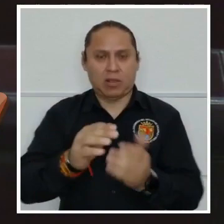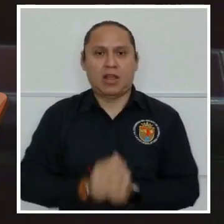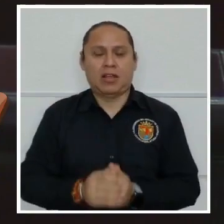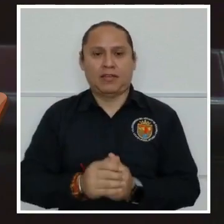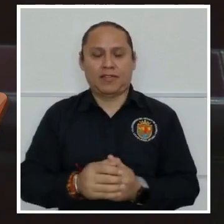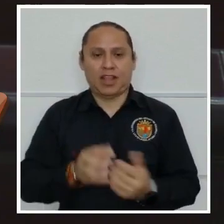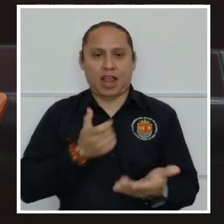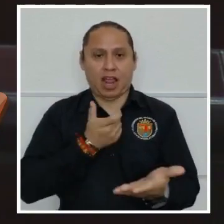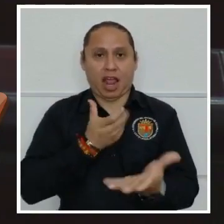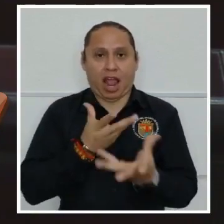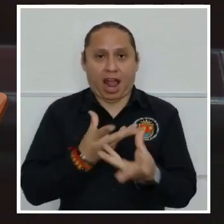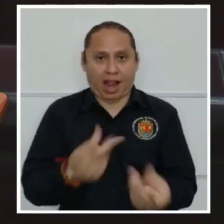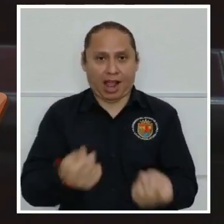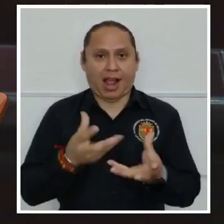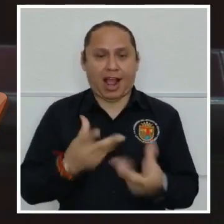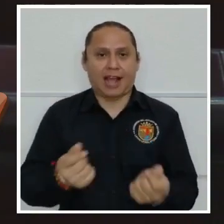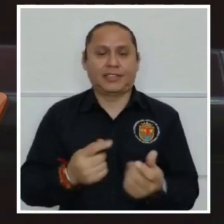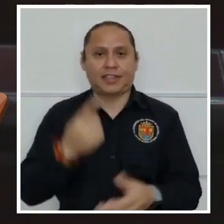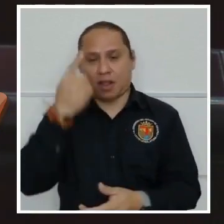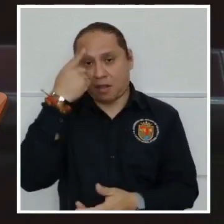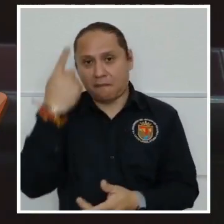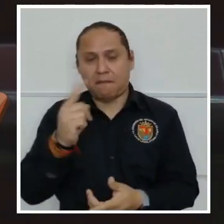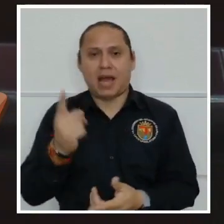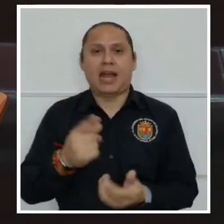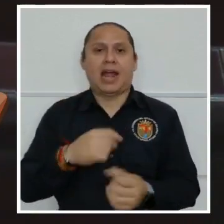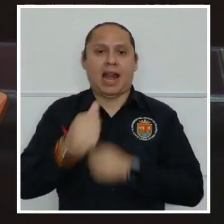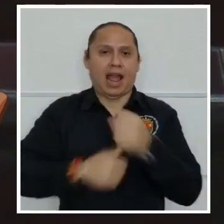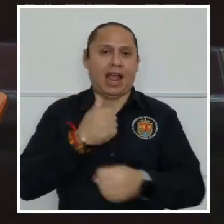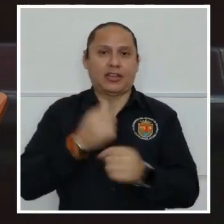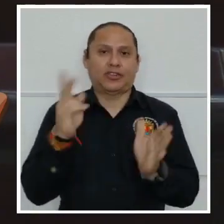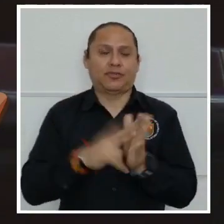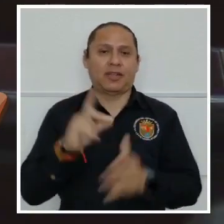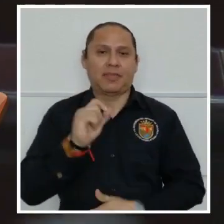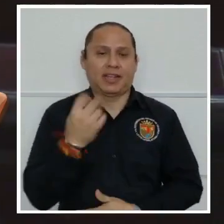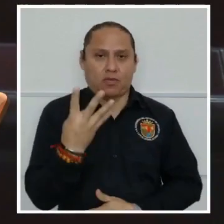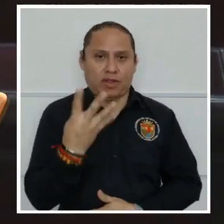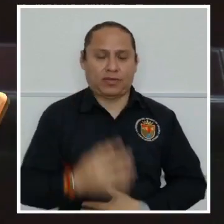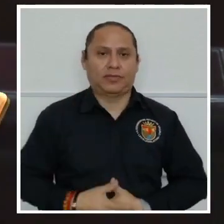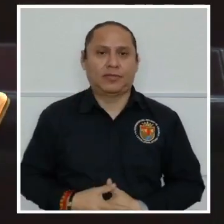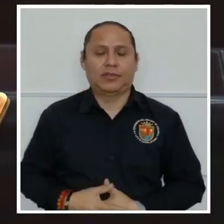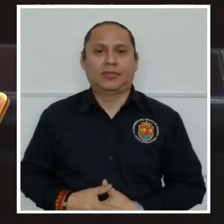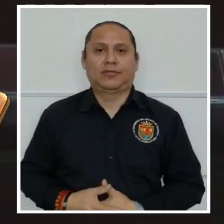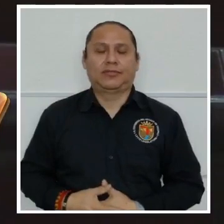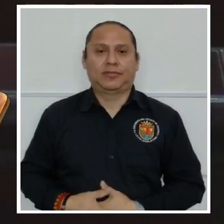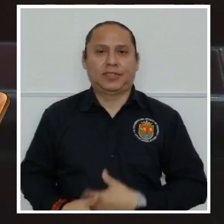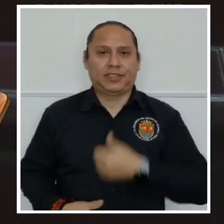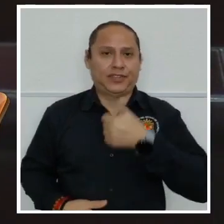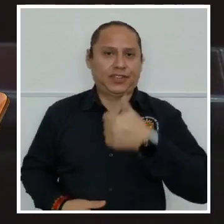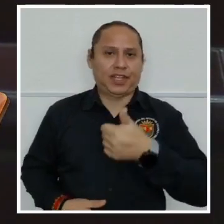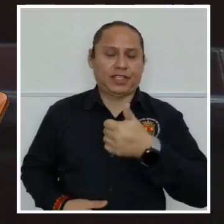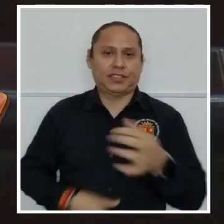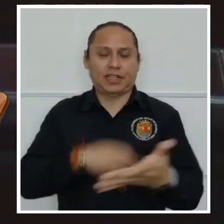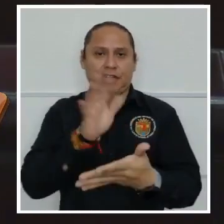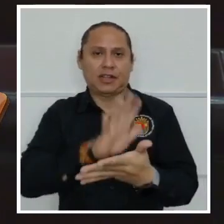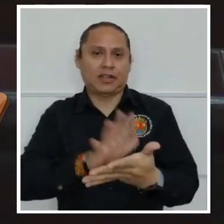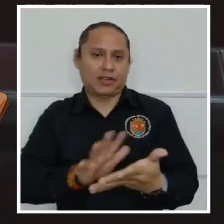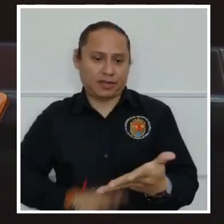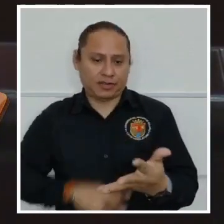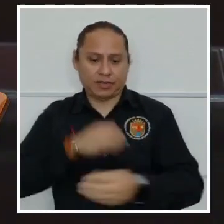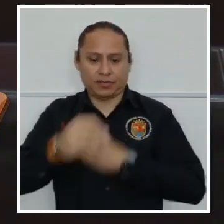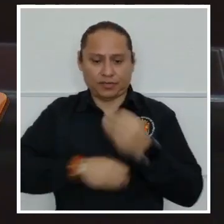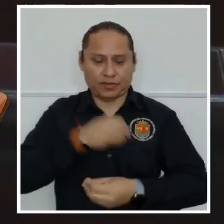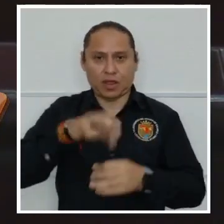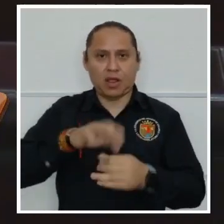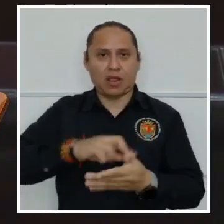Estado de Chiapas para el ejercicio fiscal 2024. Punto número 6, lectura, discusión